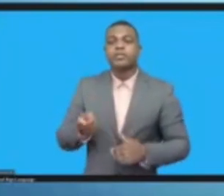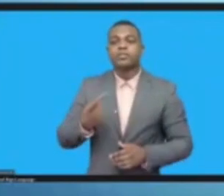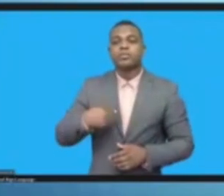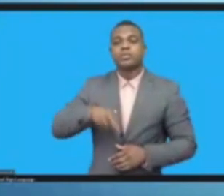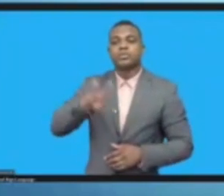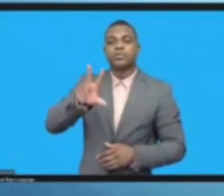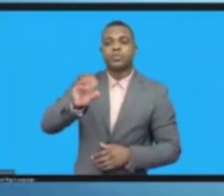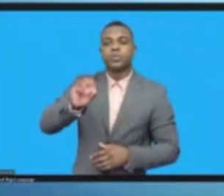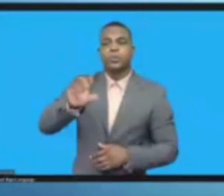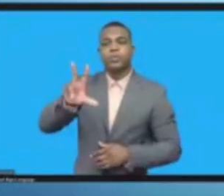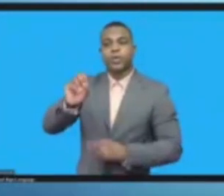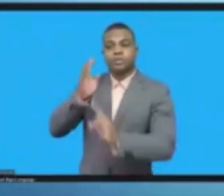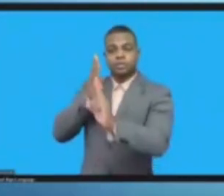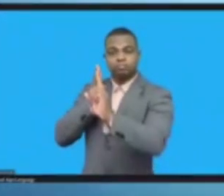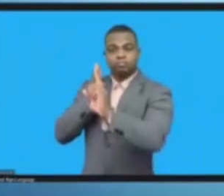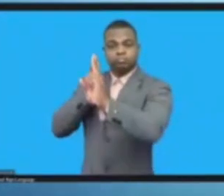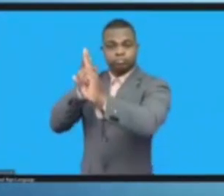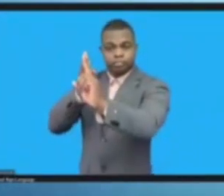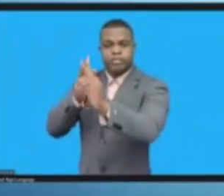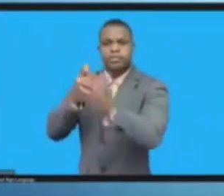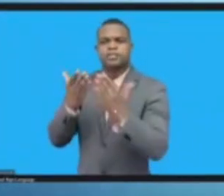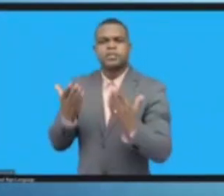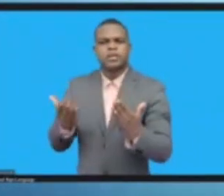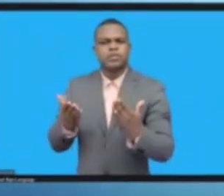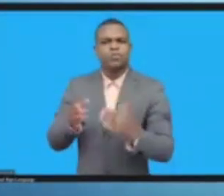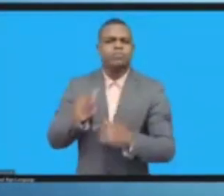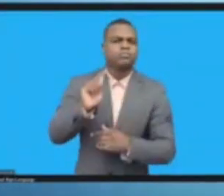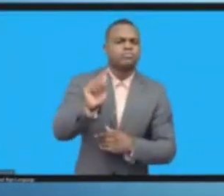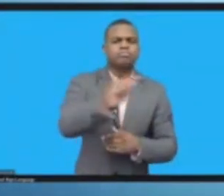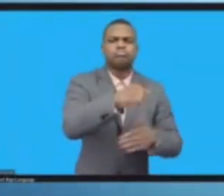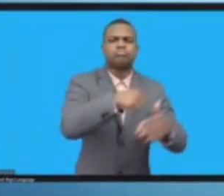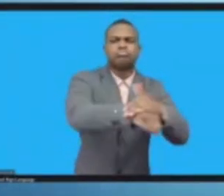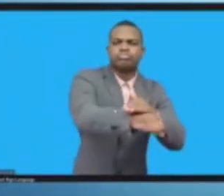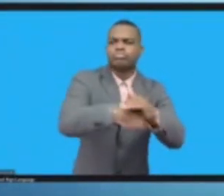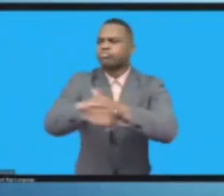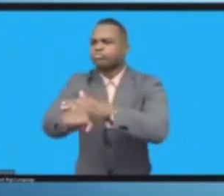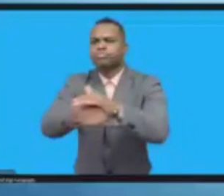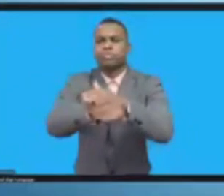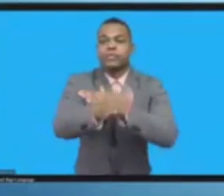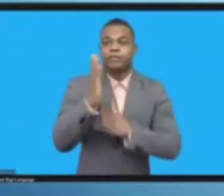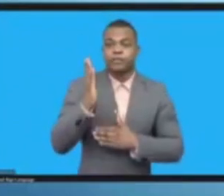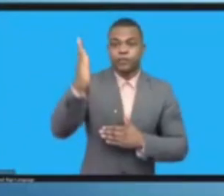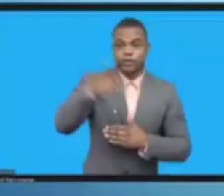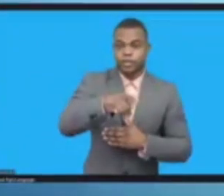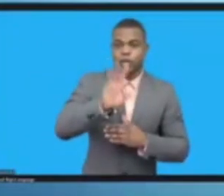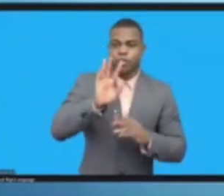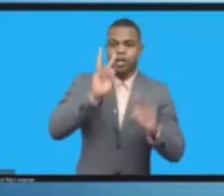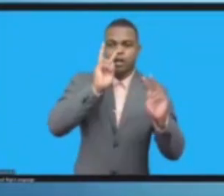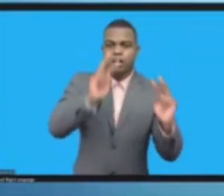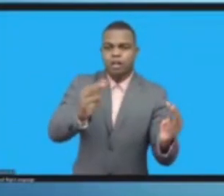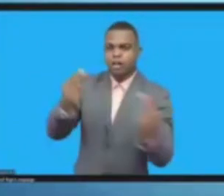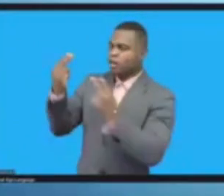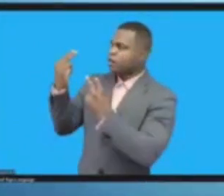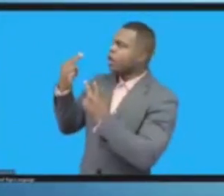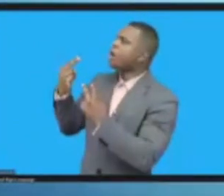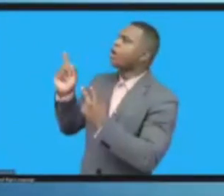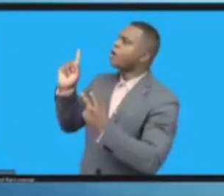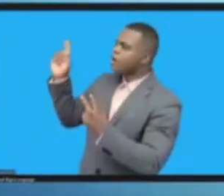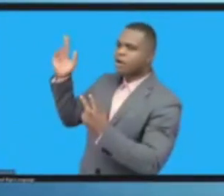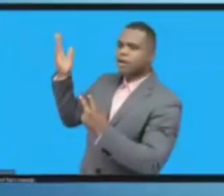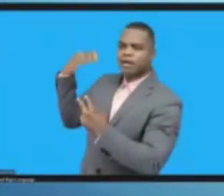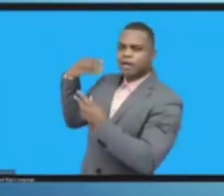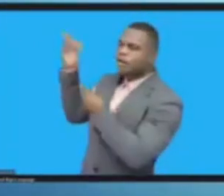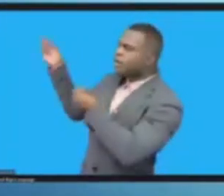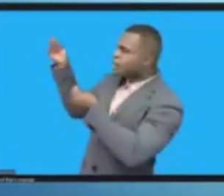si no utilizamos herramientas que están a nuestra disposición para construir un futuro mejor